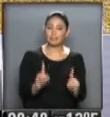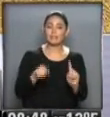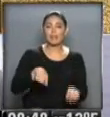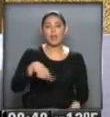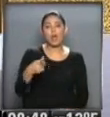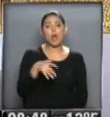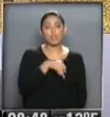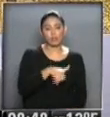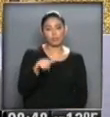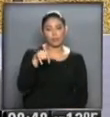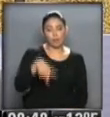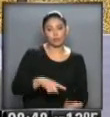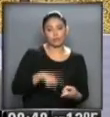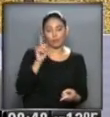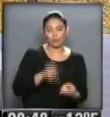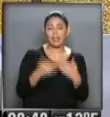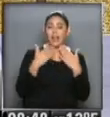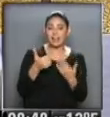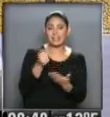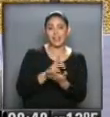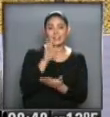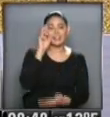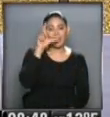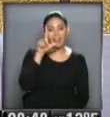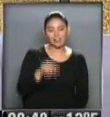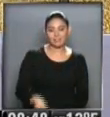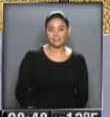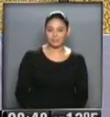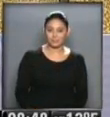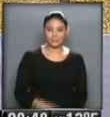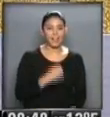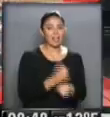al resto de los vuelos a lo largo de todo este día. Gracias, Ariel. Volvemos. Hasta luego. Hasta luego.